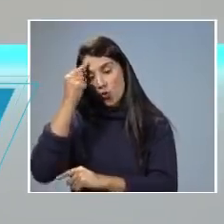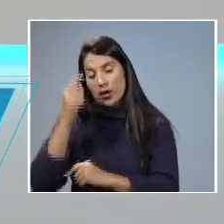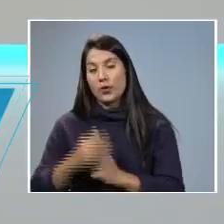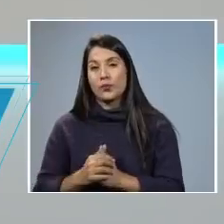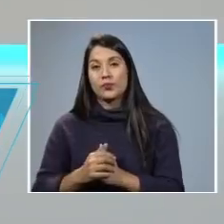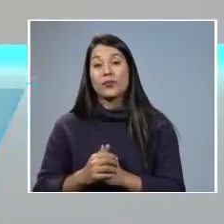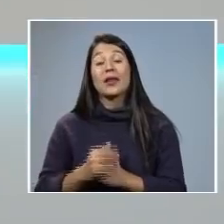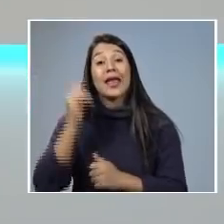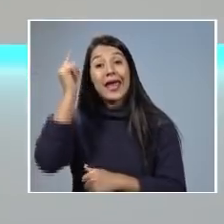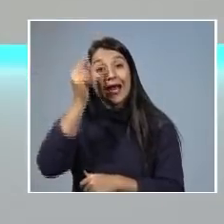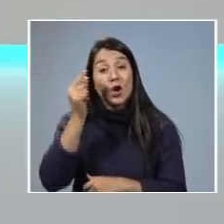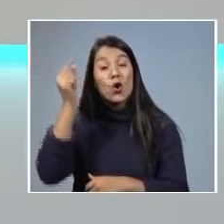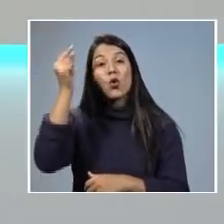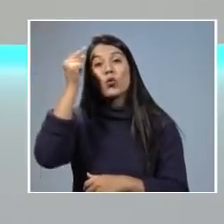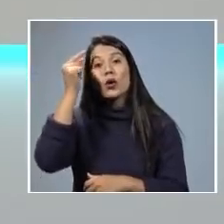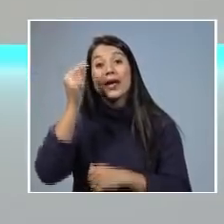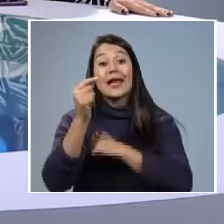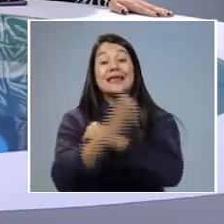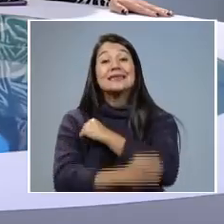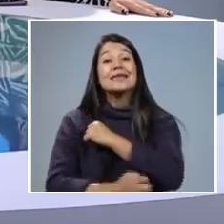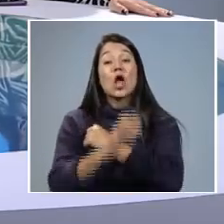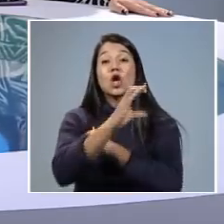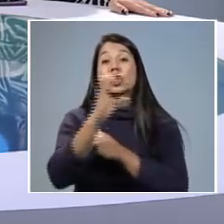Estado costarricense no es el gobierno